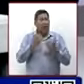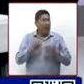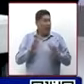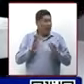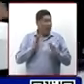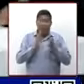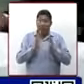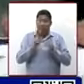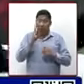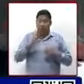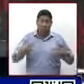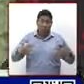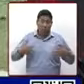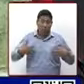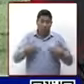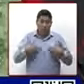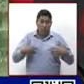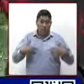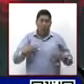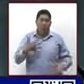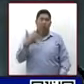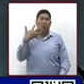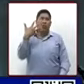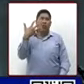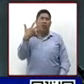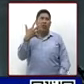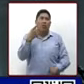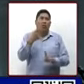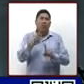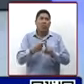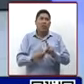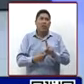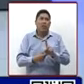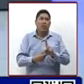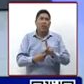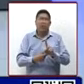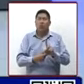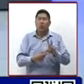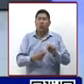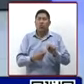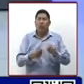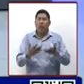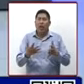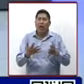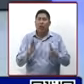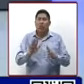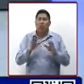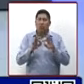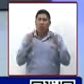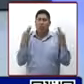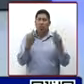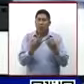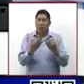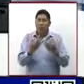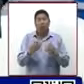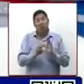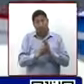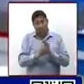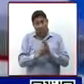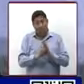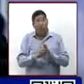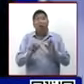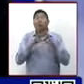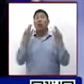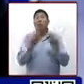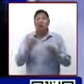vamos a hablar de un animalito que hace 5 meses... no puede ser, o sea, no es encontrado por su familia. Y la familia no ha bajado los